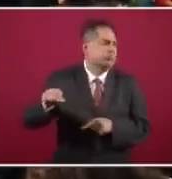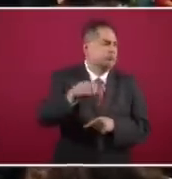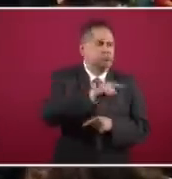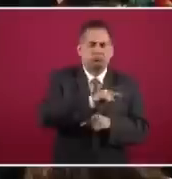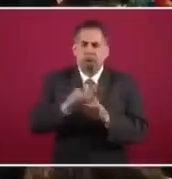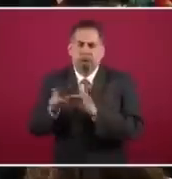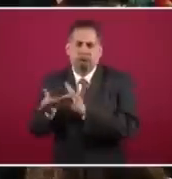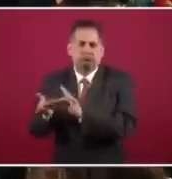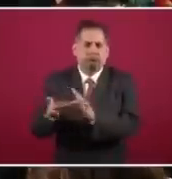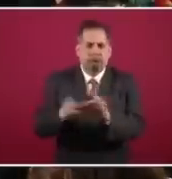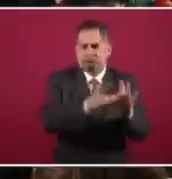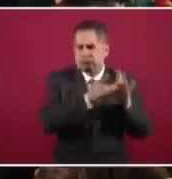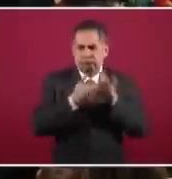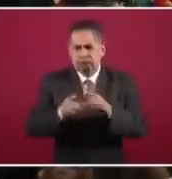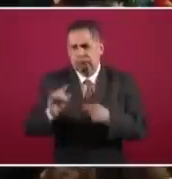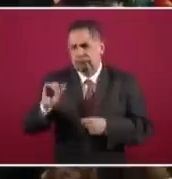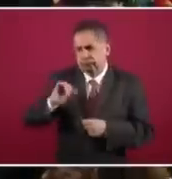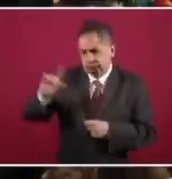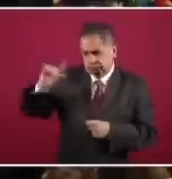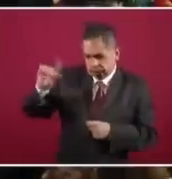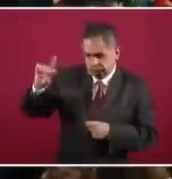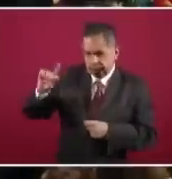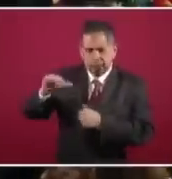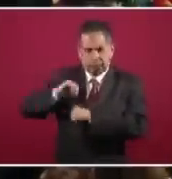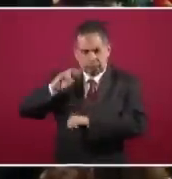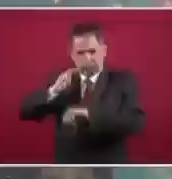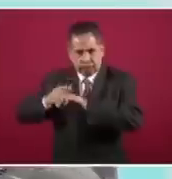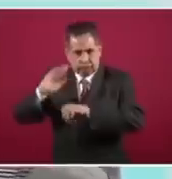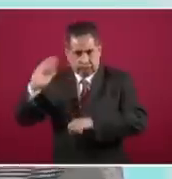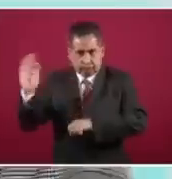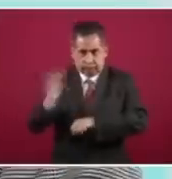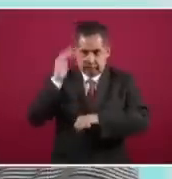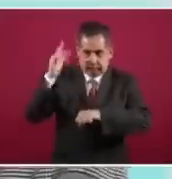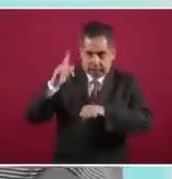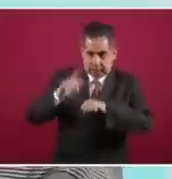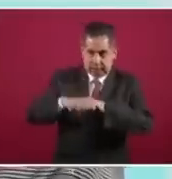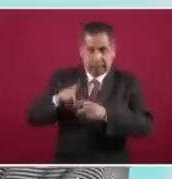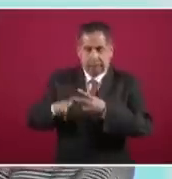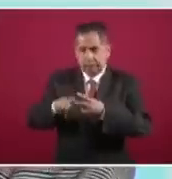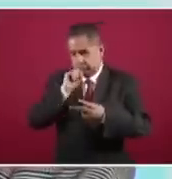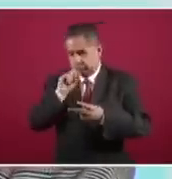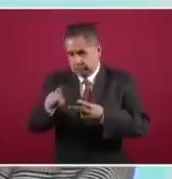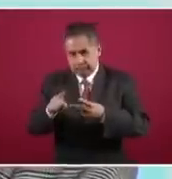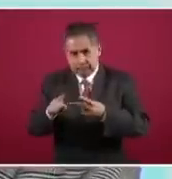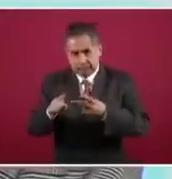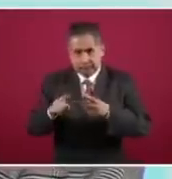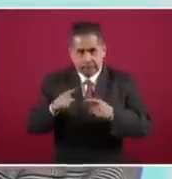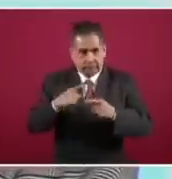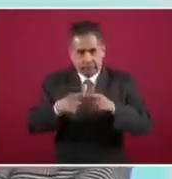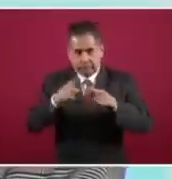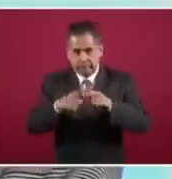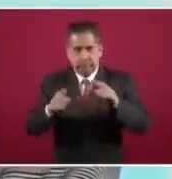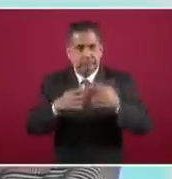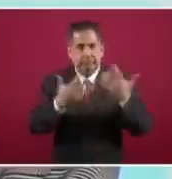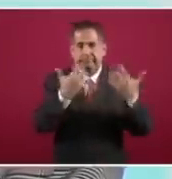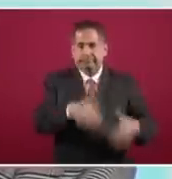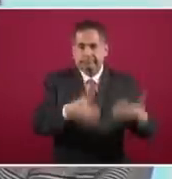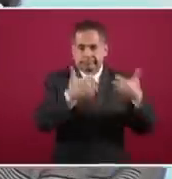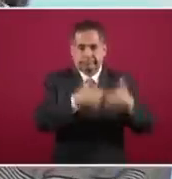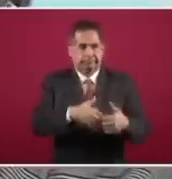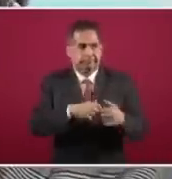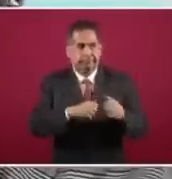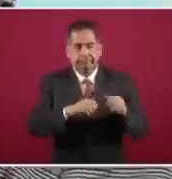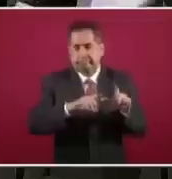entre las autoridades federales y a las organizaciones empresariales.